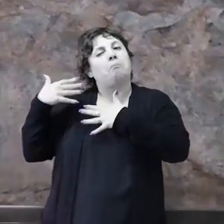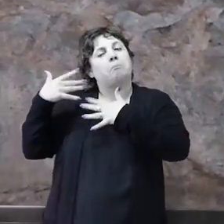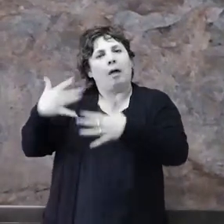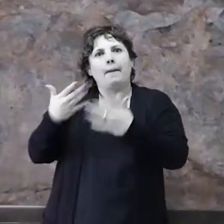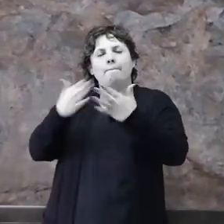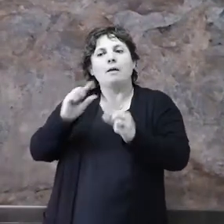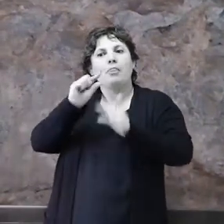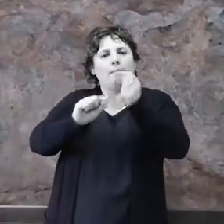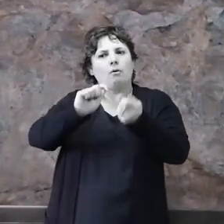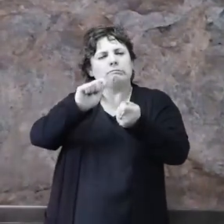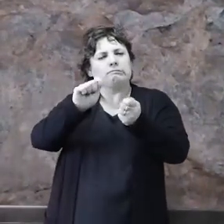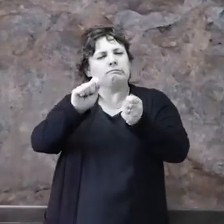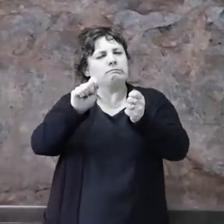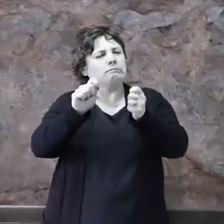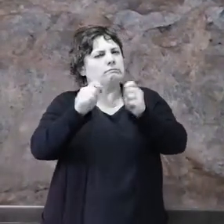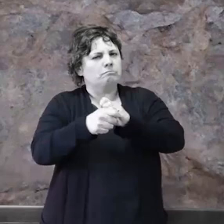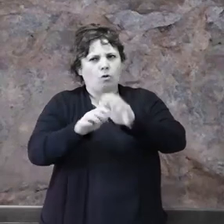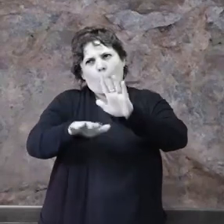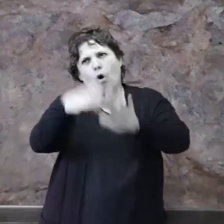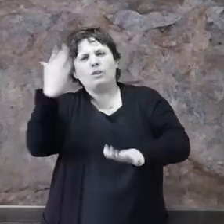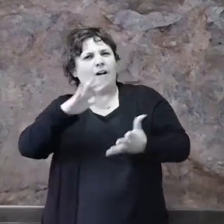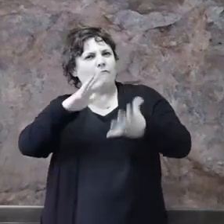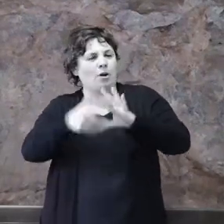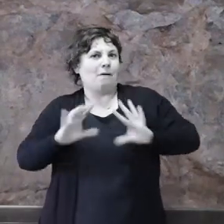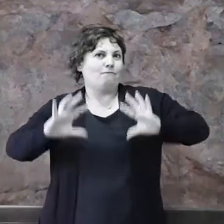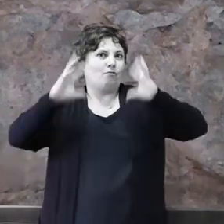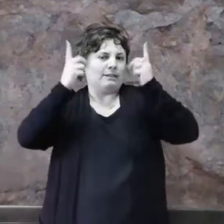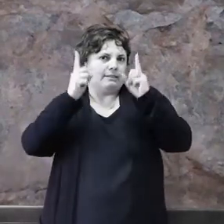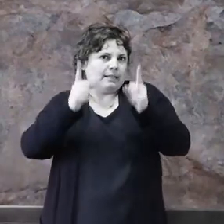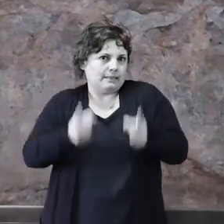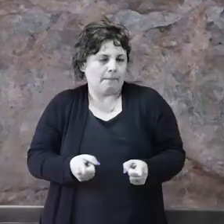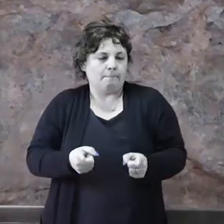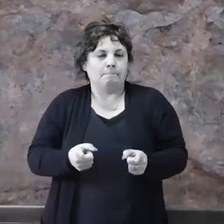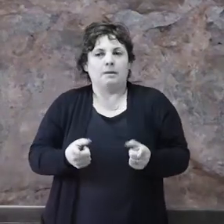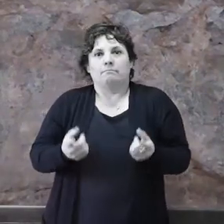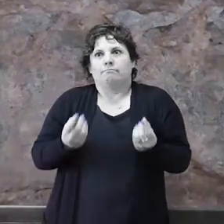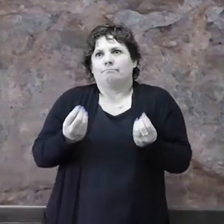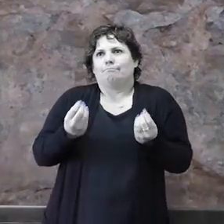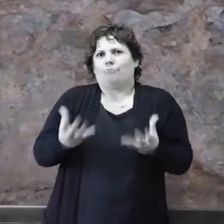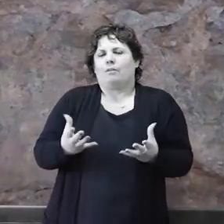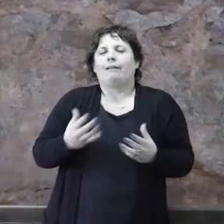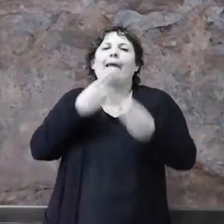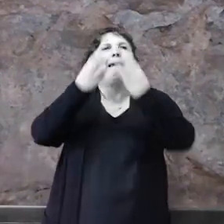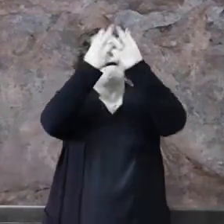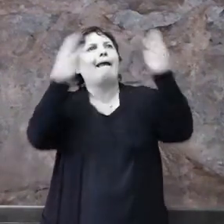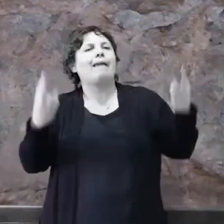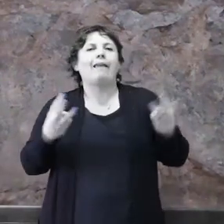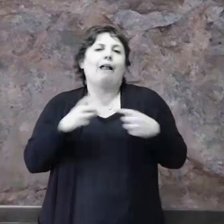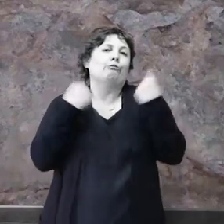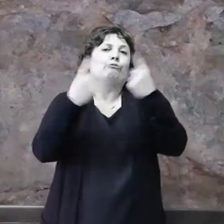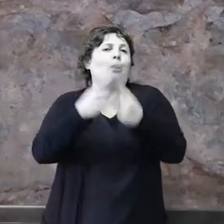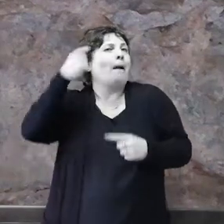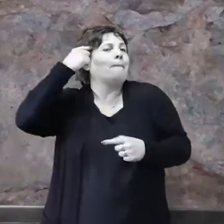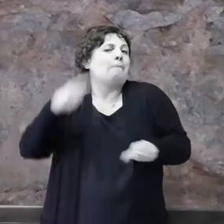a transformar en otros modos de violencia, ¿no? Porque como que en general uno suele